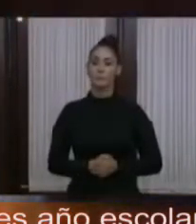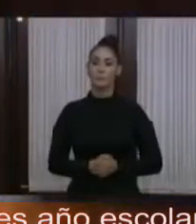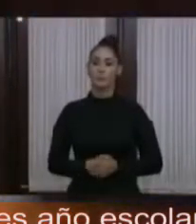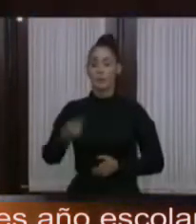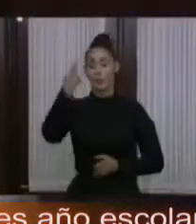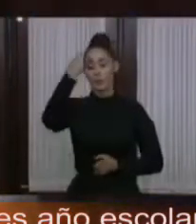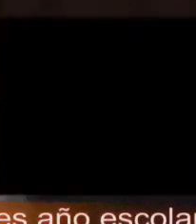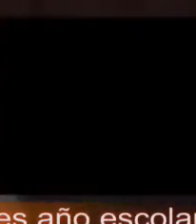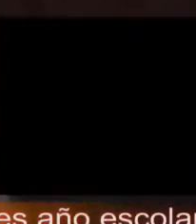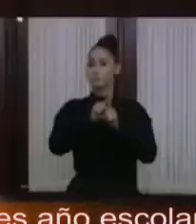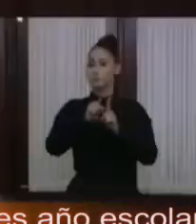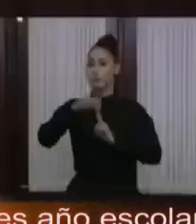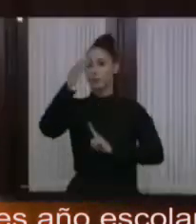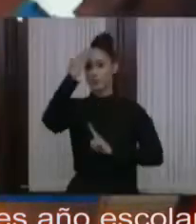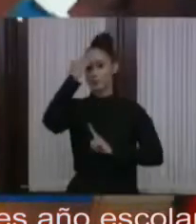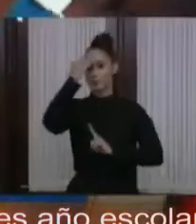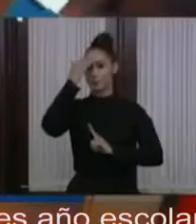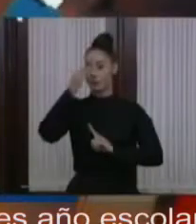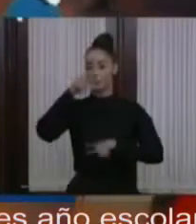correcto